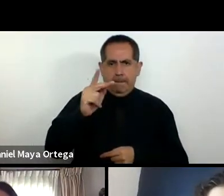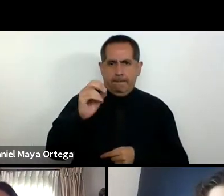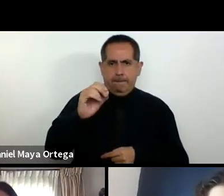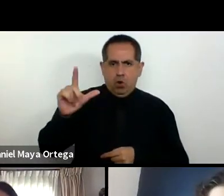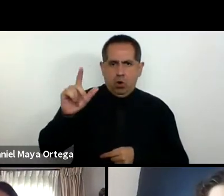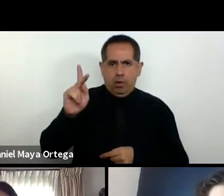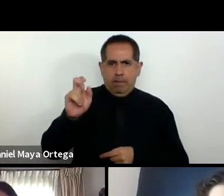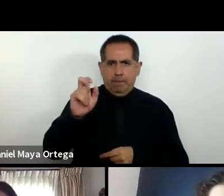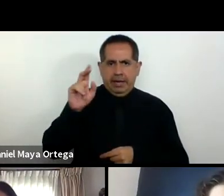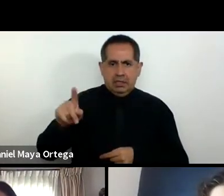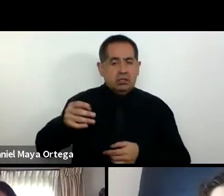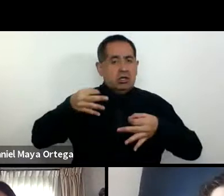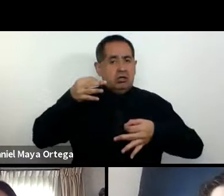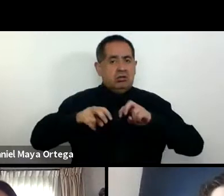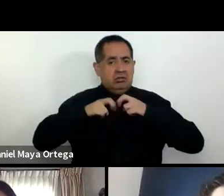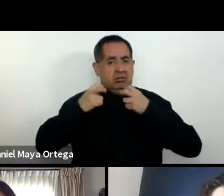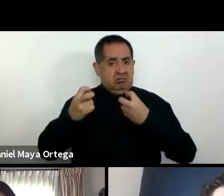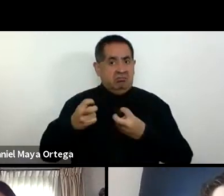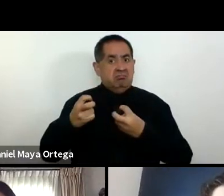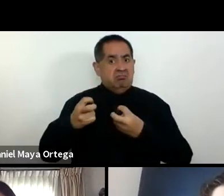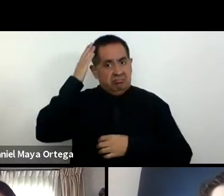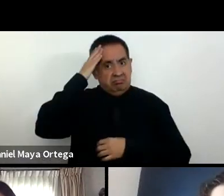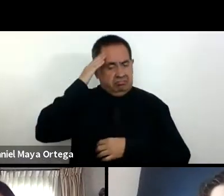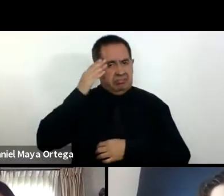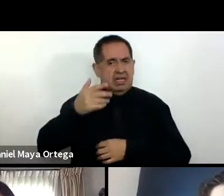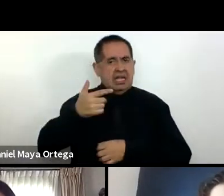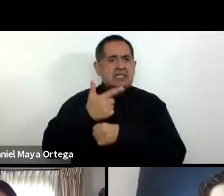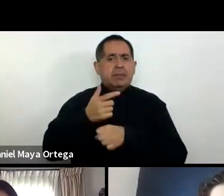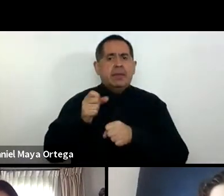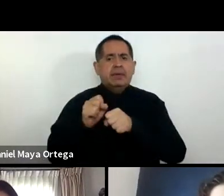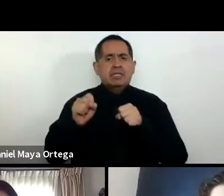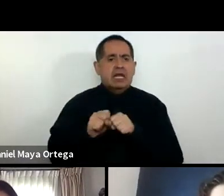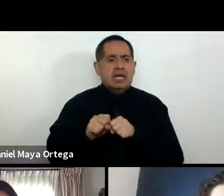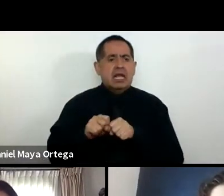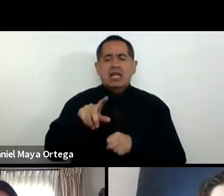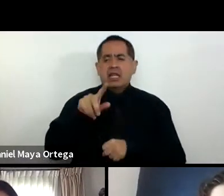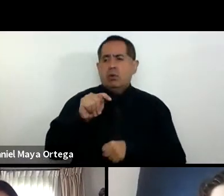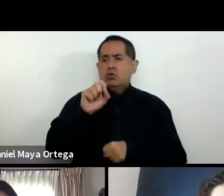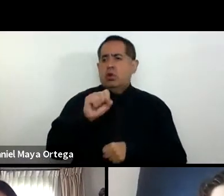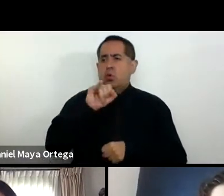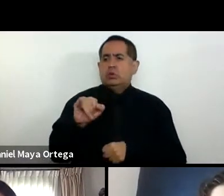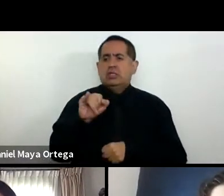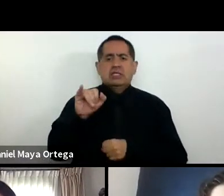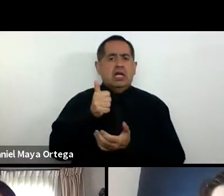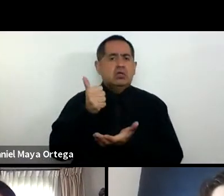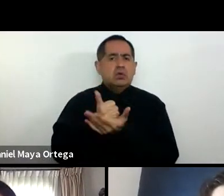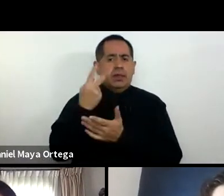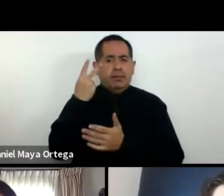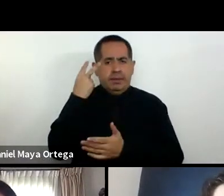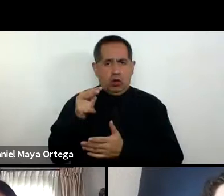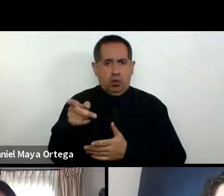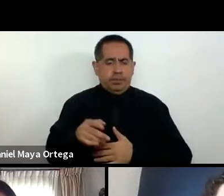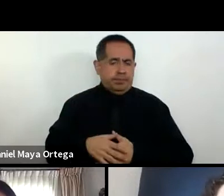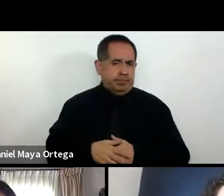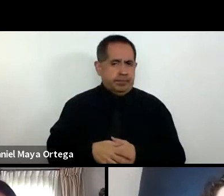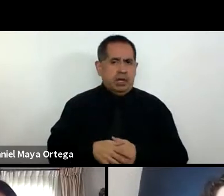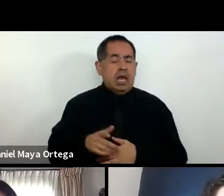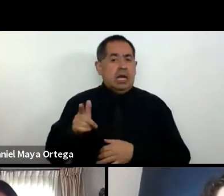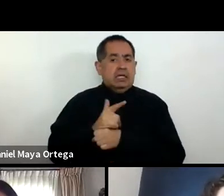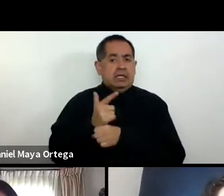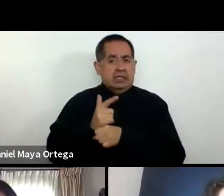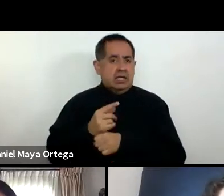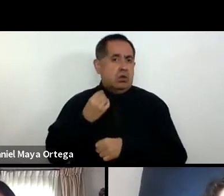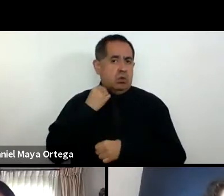magistrado por el Ministerio de Ley de la Séptima Sala Civil del Tribunal Superior de Justicia de la Ciudad de México. Es licenciado en Derecho